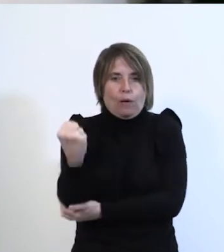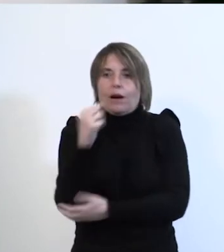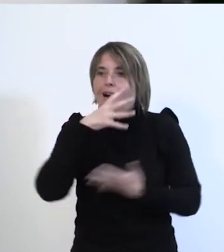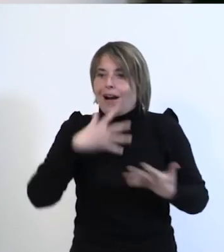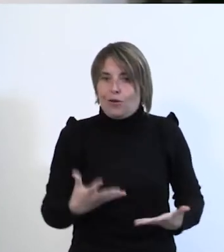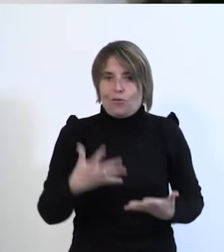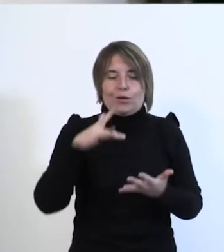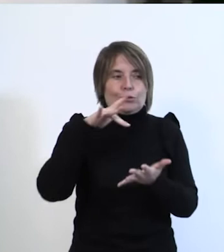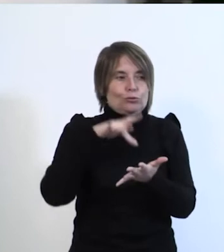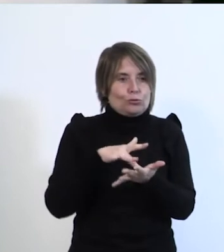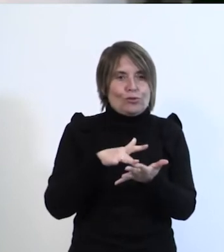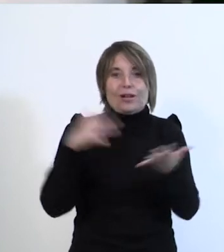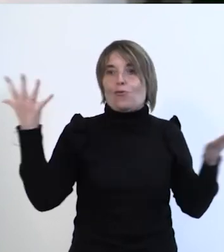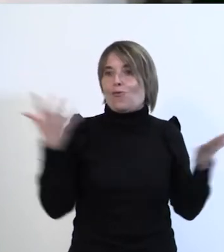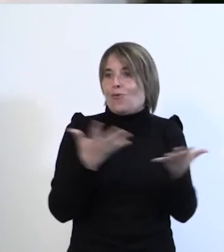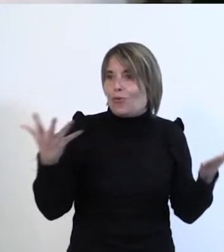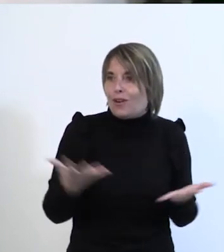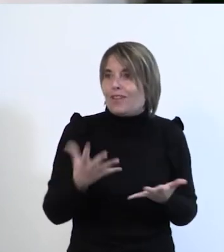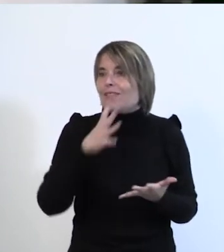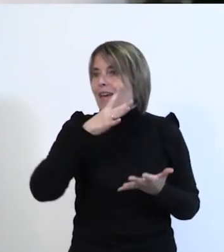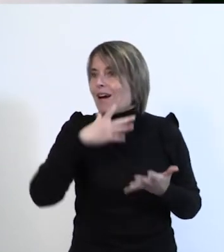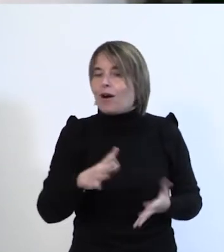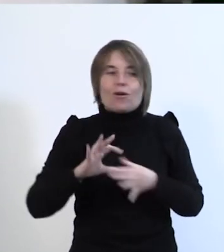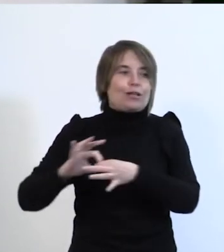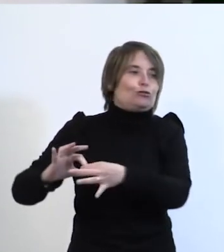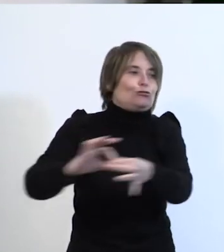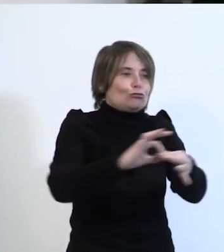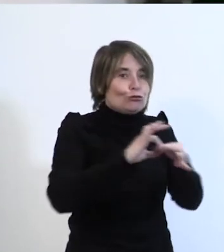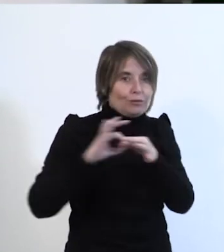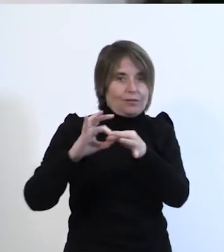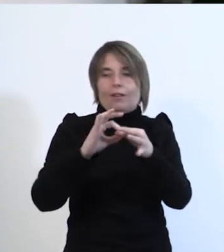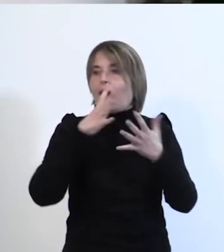apoyarlas ahora en la urgencia, en solidaridad,